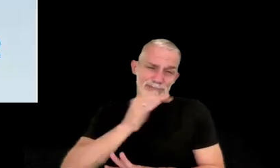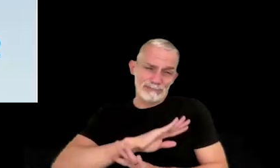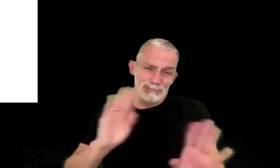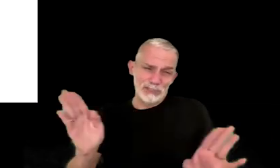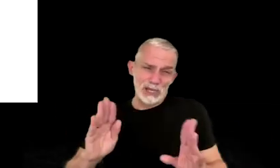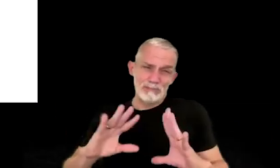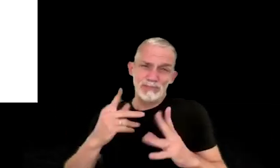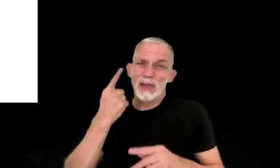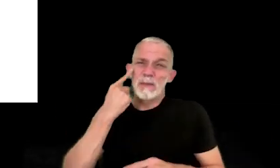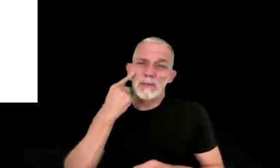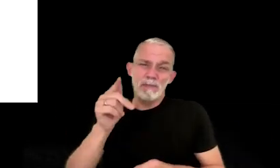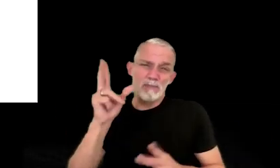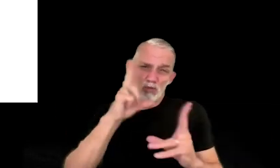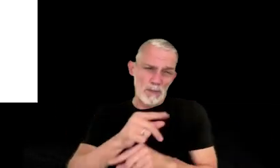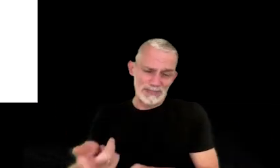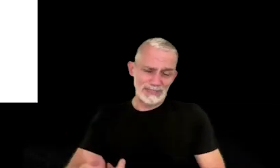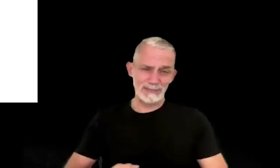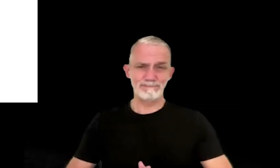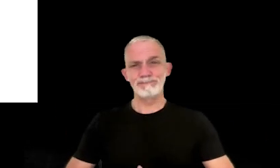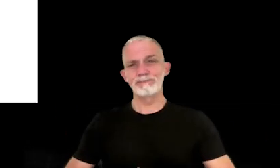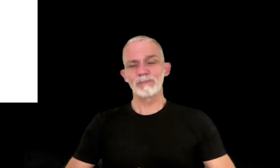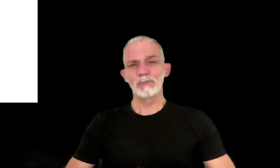de las mismas.